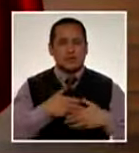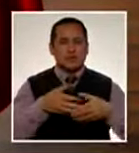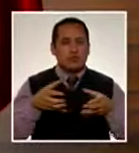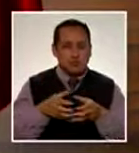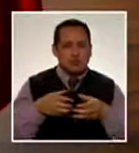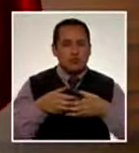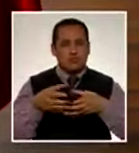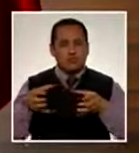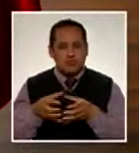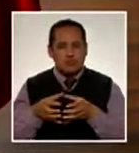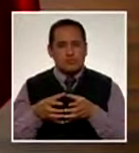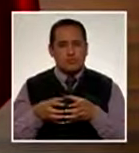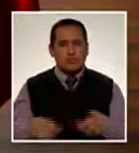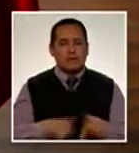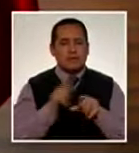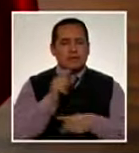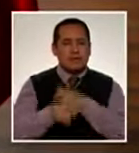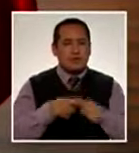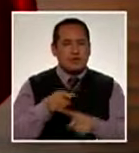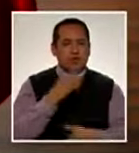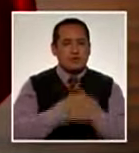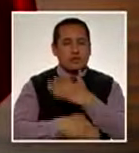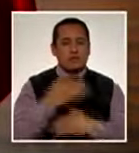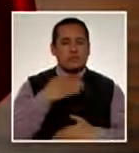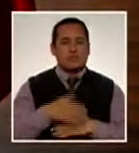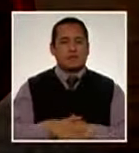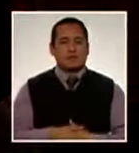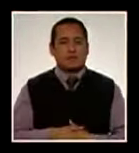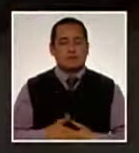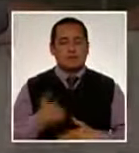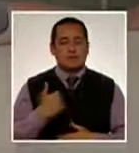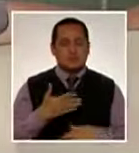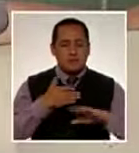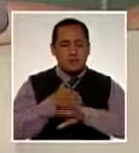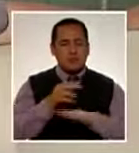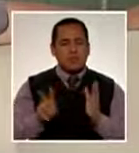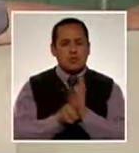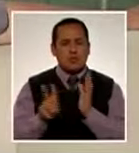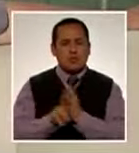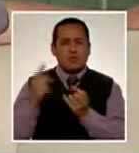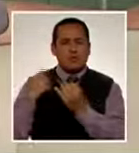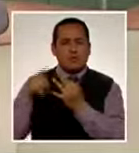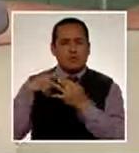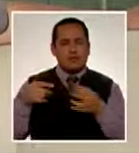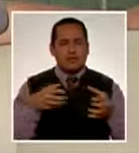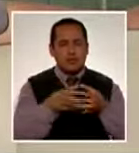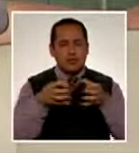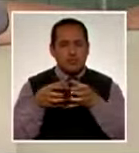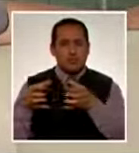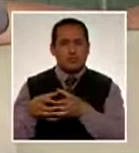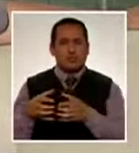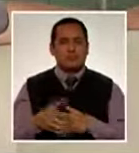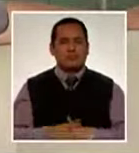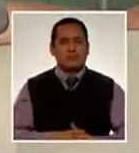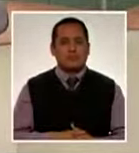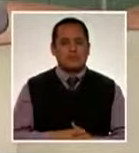de agrupaciones, de personas con discapacidad. Me metí de voluntario en varios de los grupos.